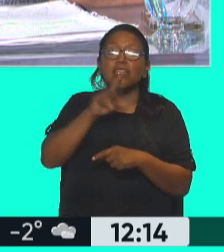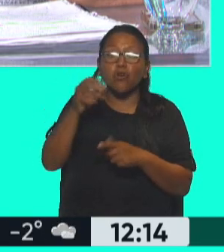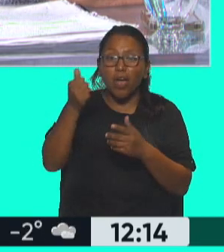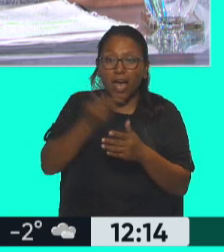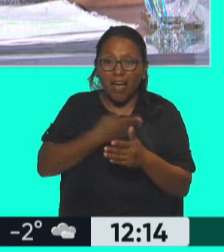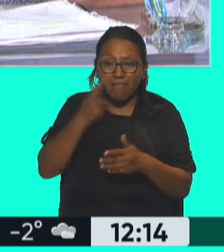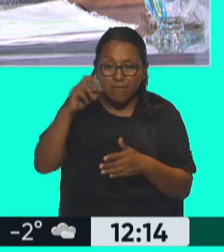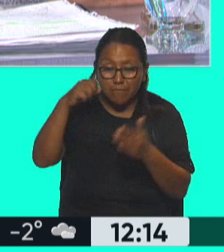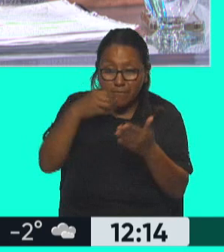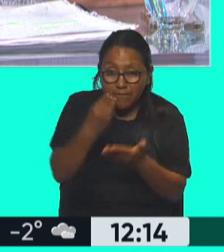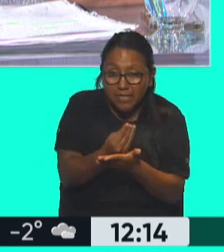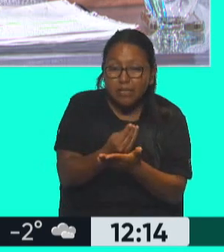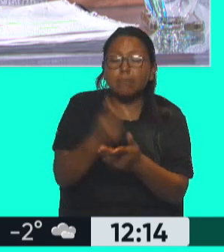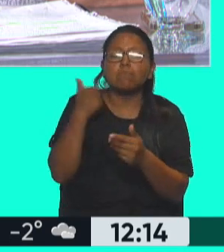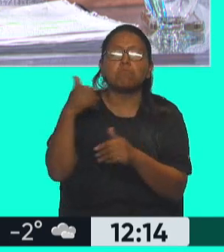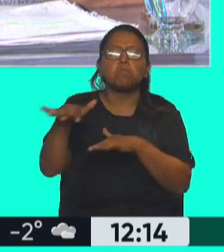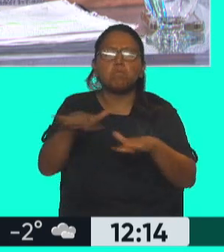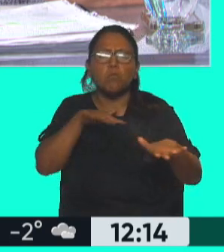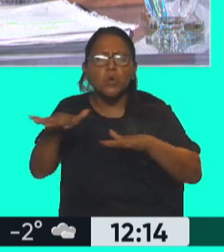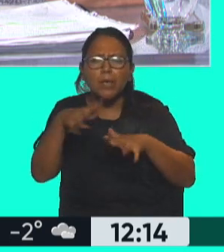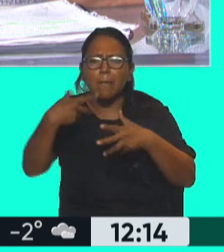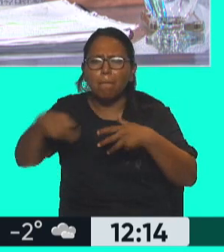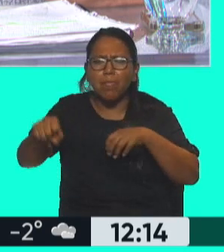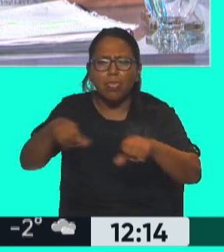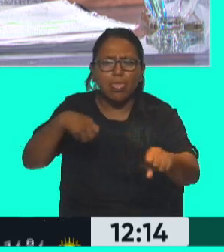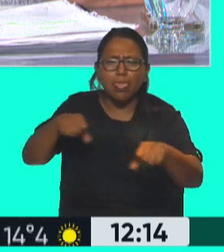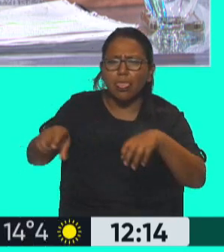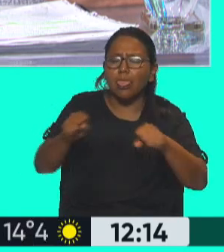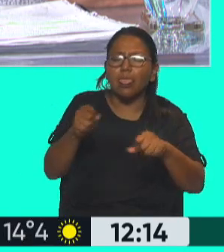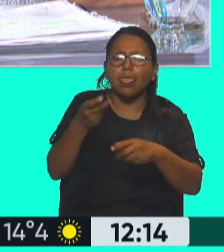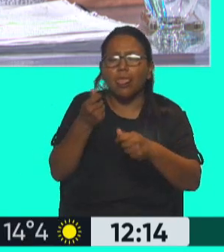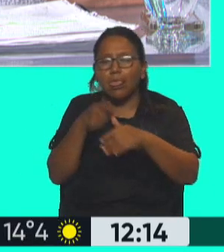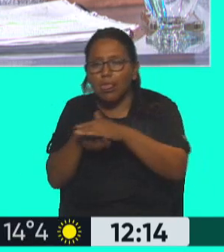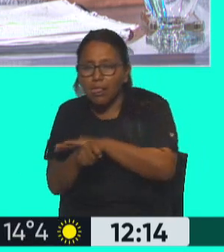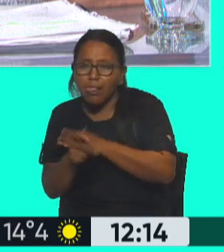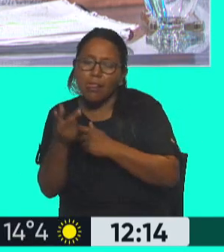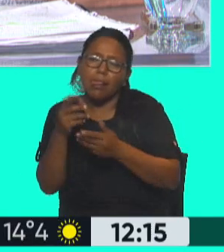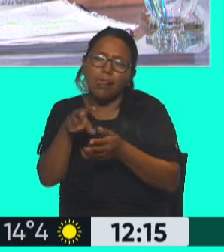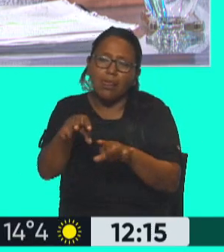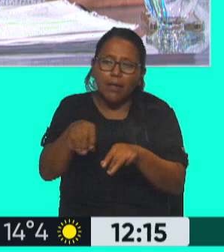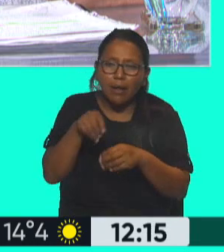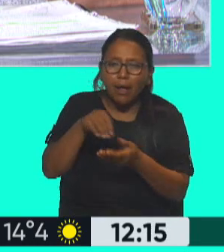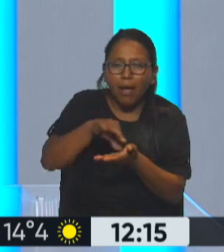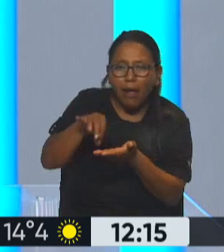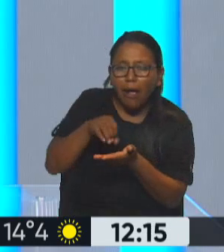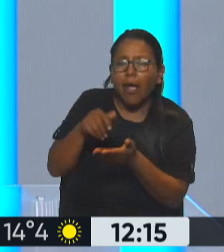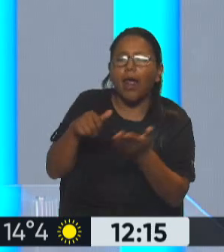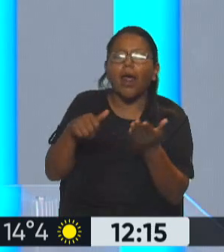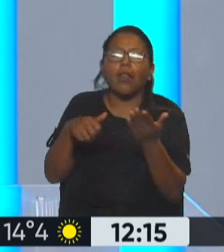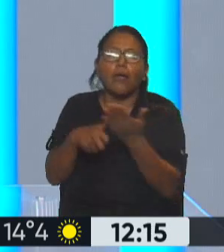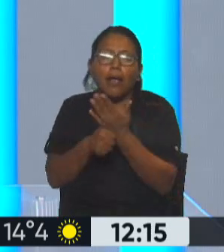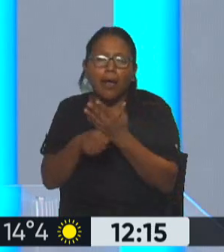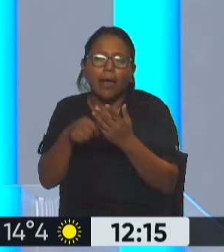muy, pero muy activa y ha descubierto un montón de casos de contrabando de grano, de subfacturación de carne y